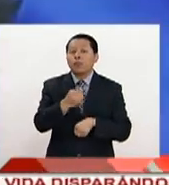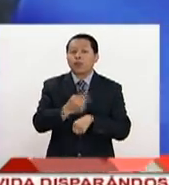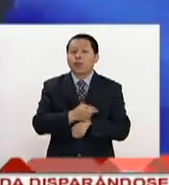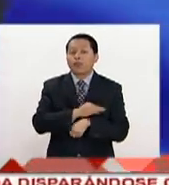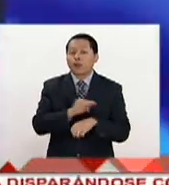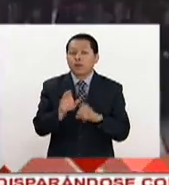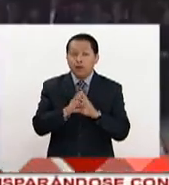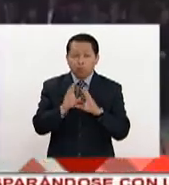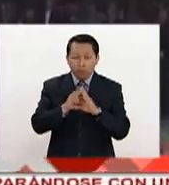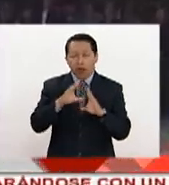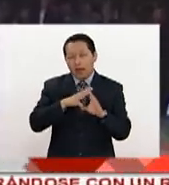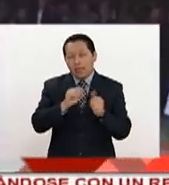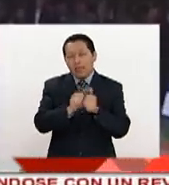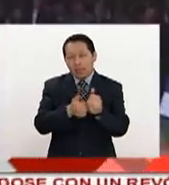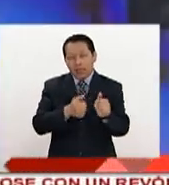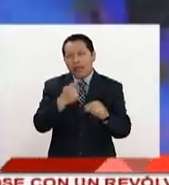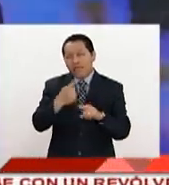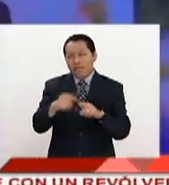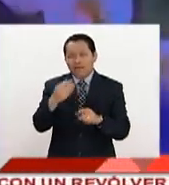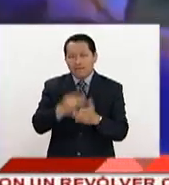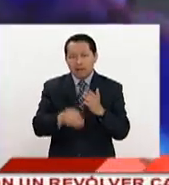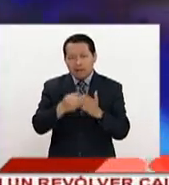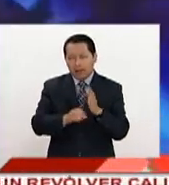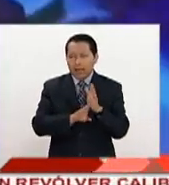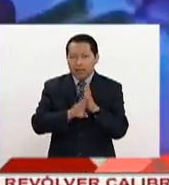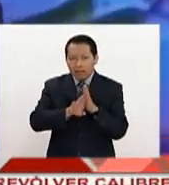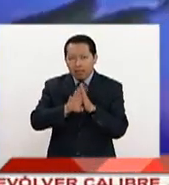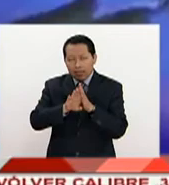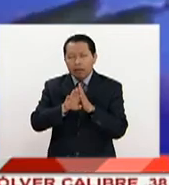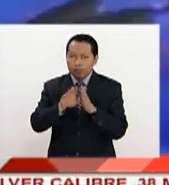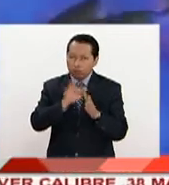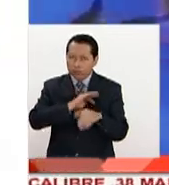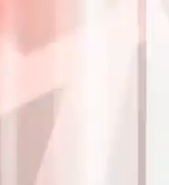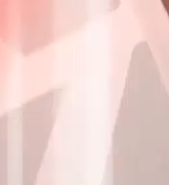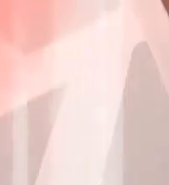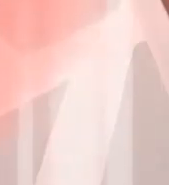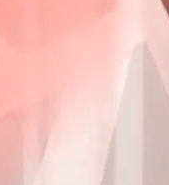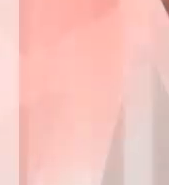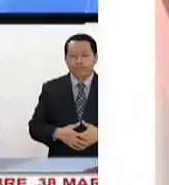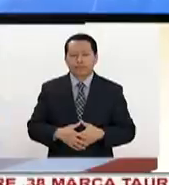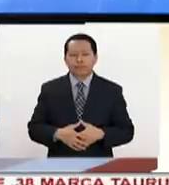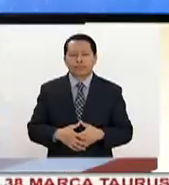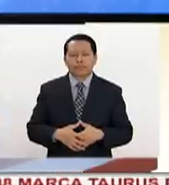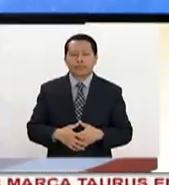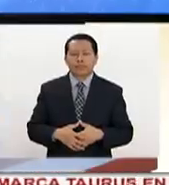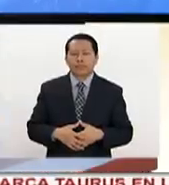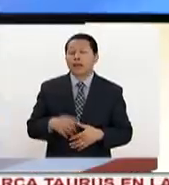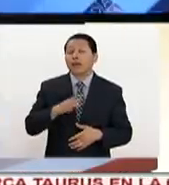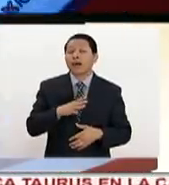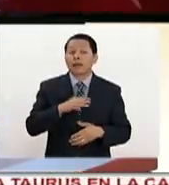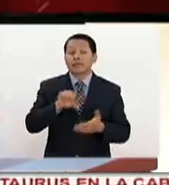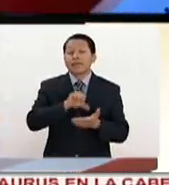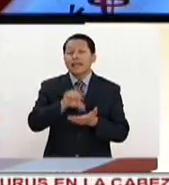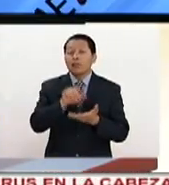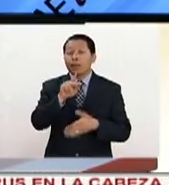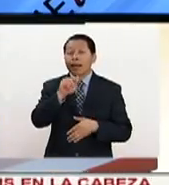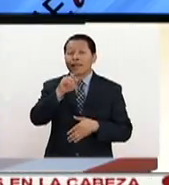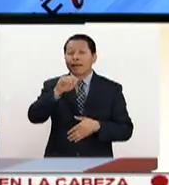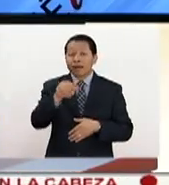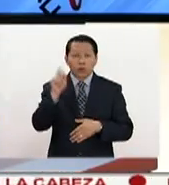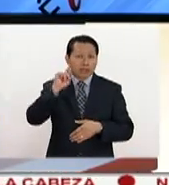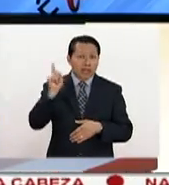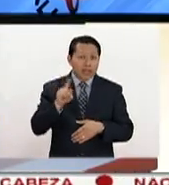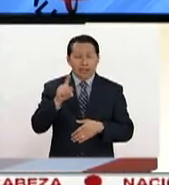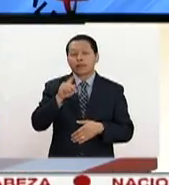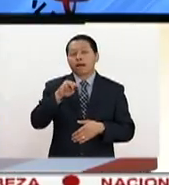las devaluaciones y la falta de crecimiento económico. En el centro platero de Zacatecas,